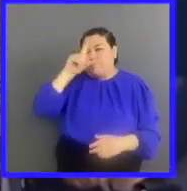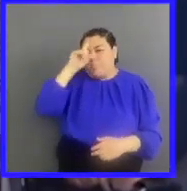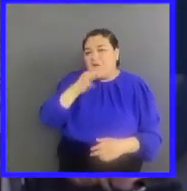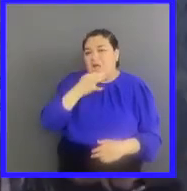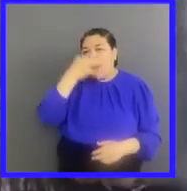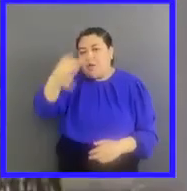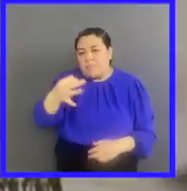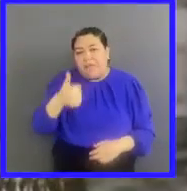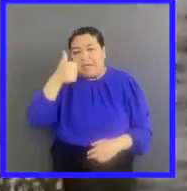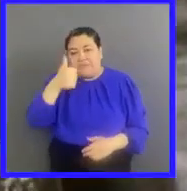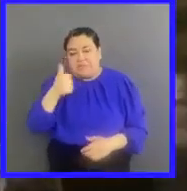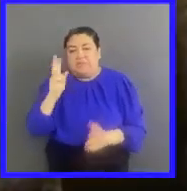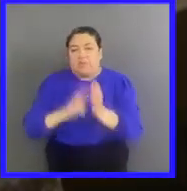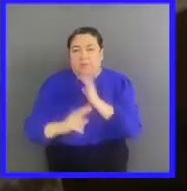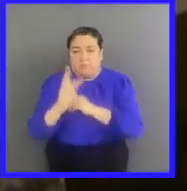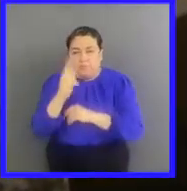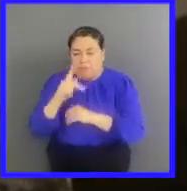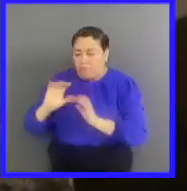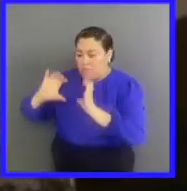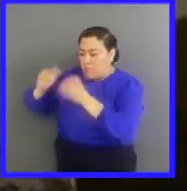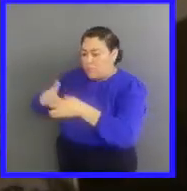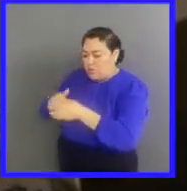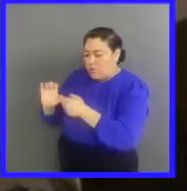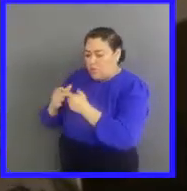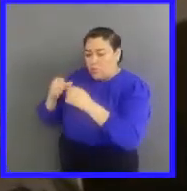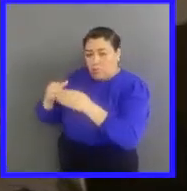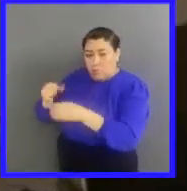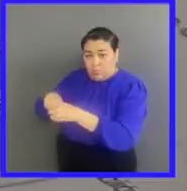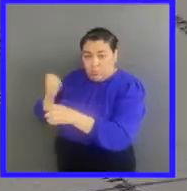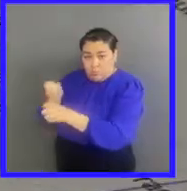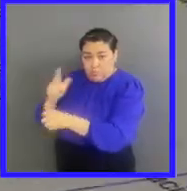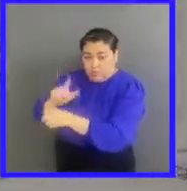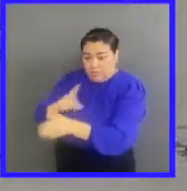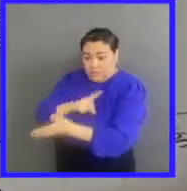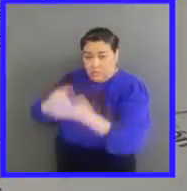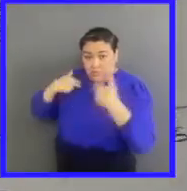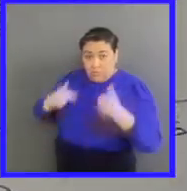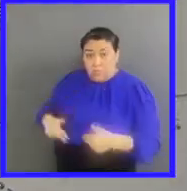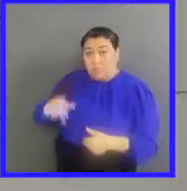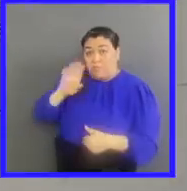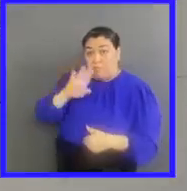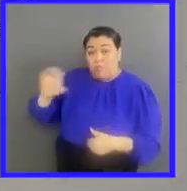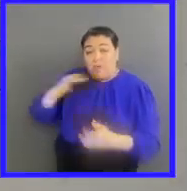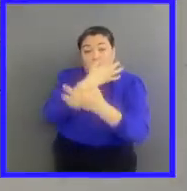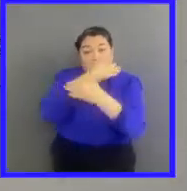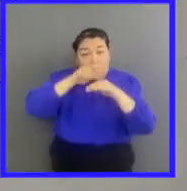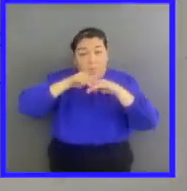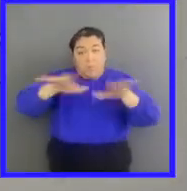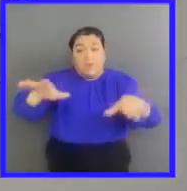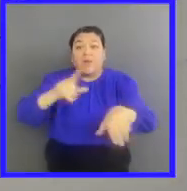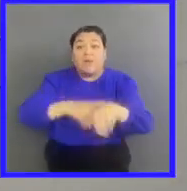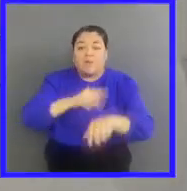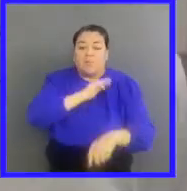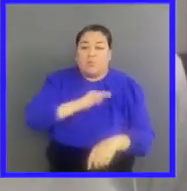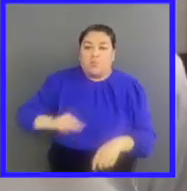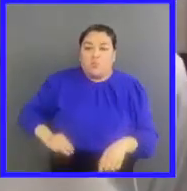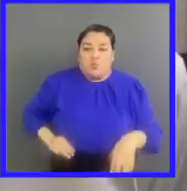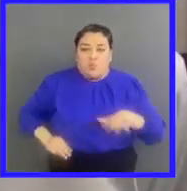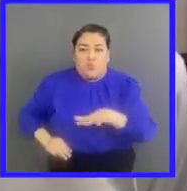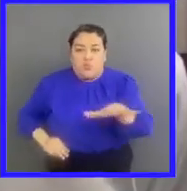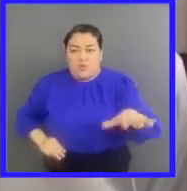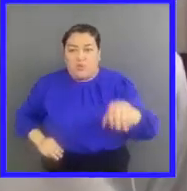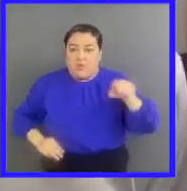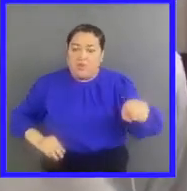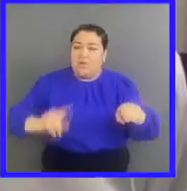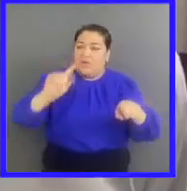6/2025, emitida por la Comisión Estatal de los Derechos Humanos de Baja California, dirigida al Ayuntamiento de Tecate.